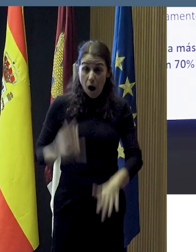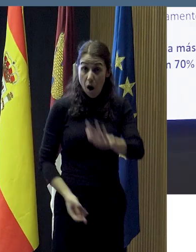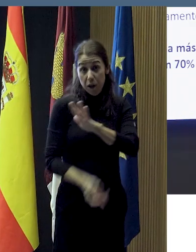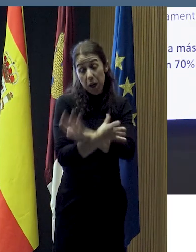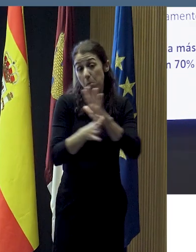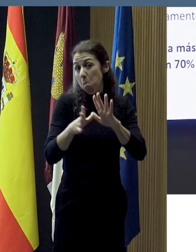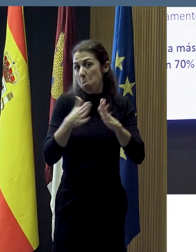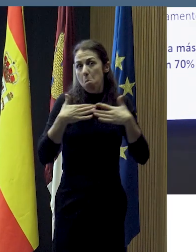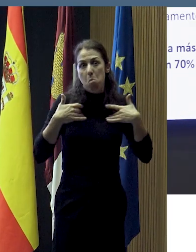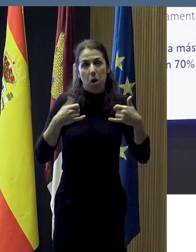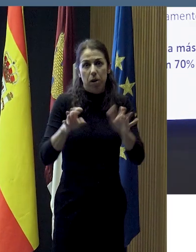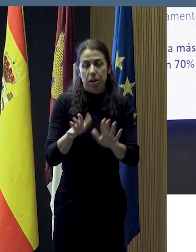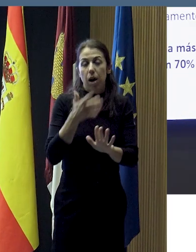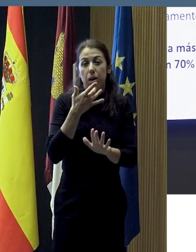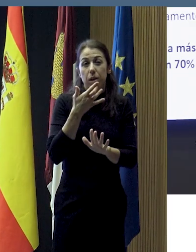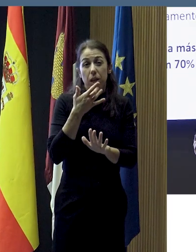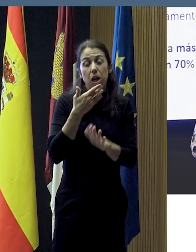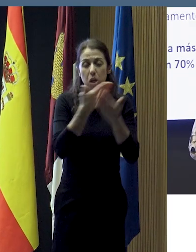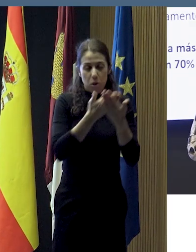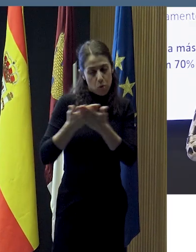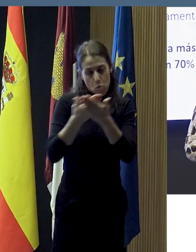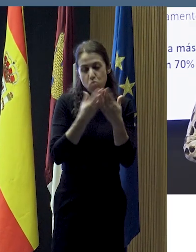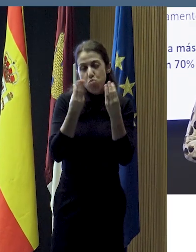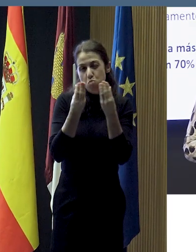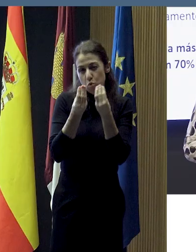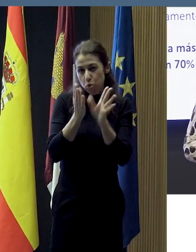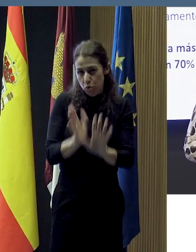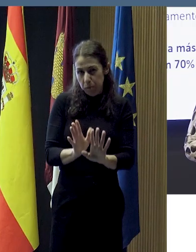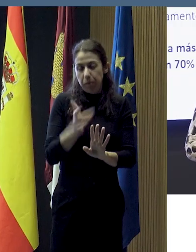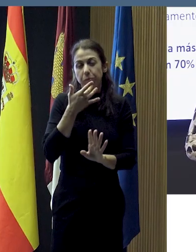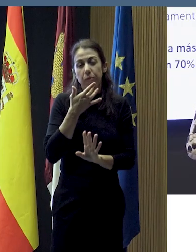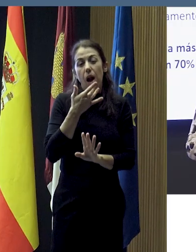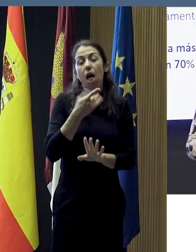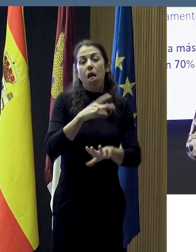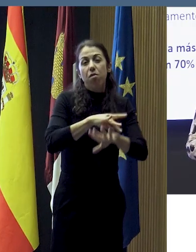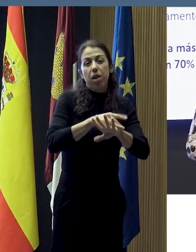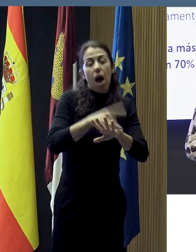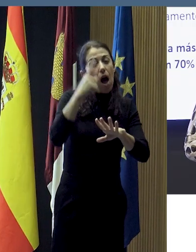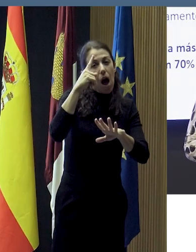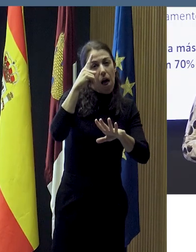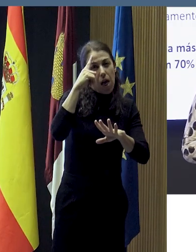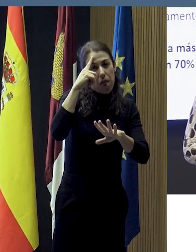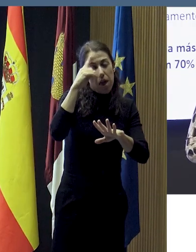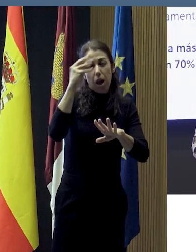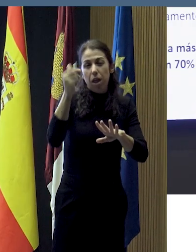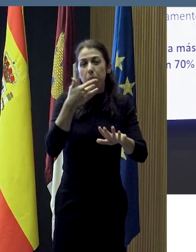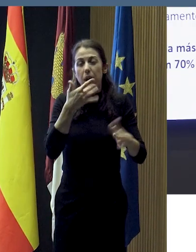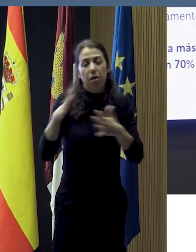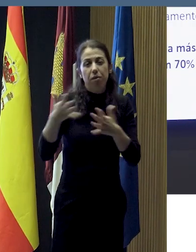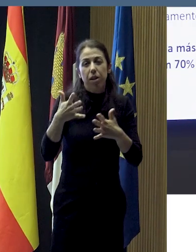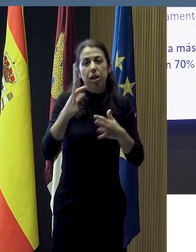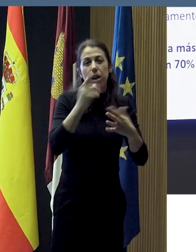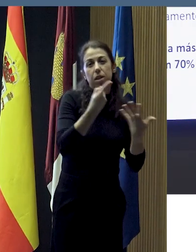discusión y muchos estudios científicos al respecto. Como os decía, la enfermedad de Alzheimer es la más prevalente de todas, afecta entre el 60